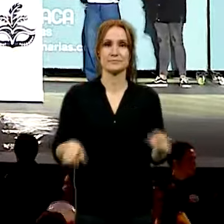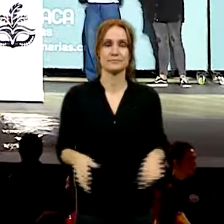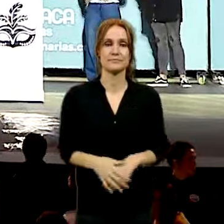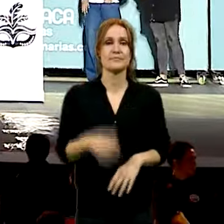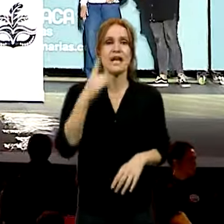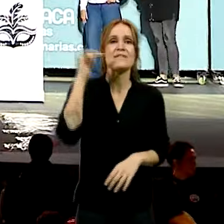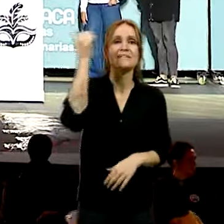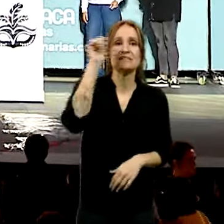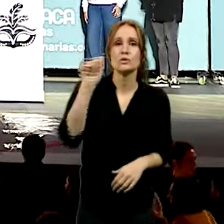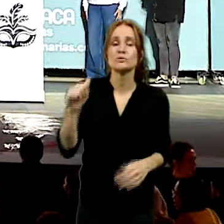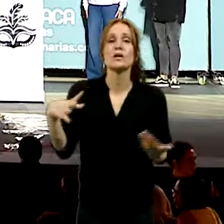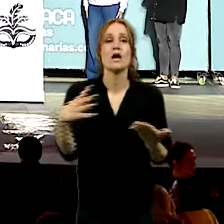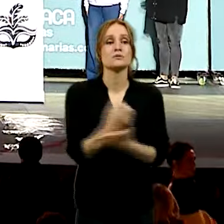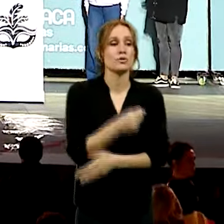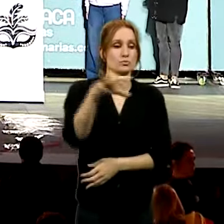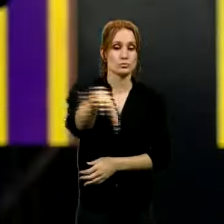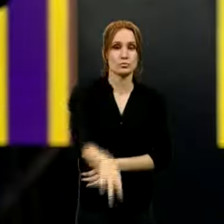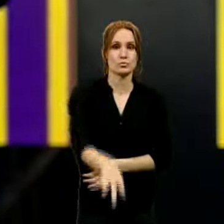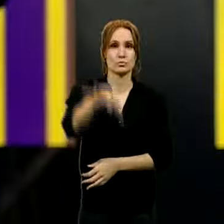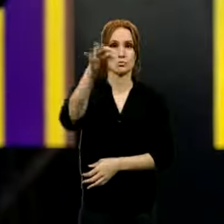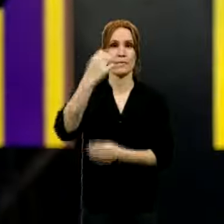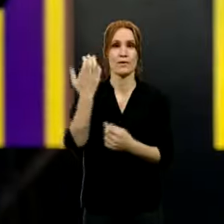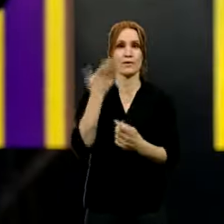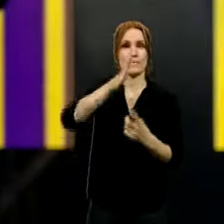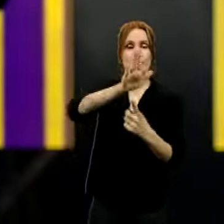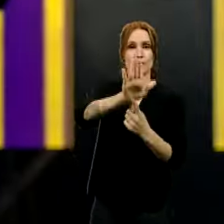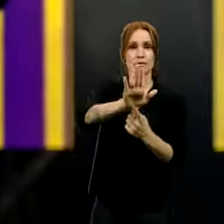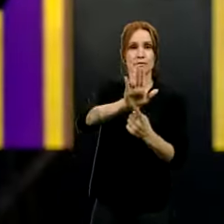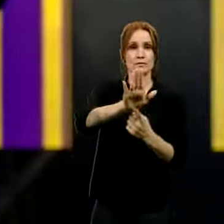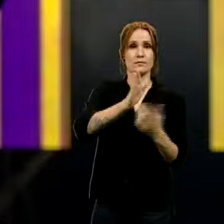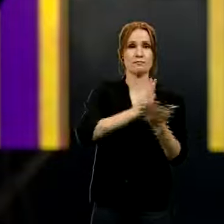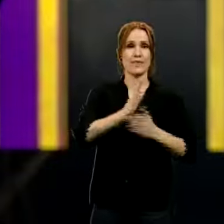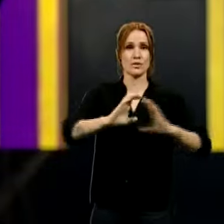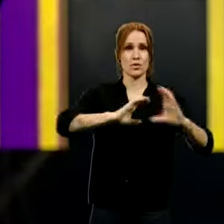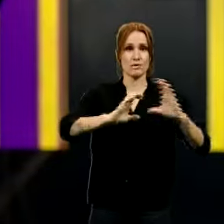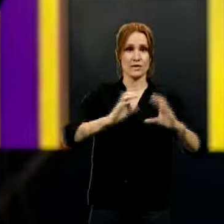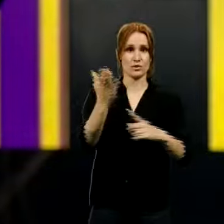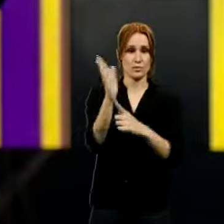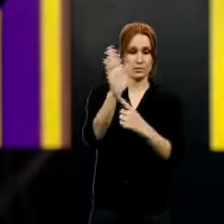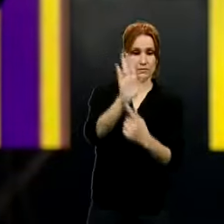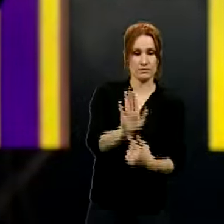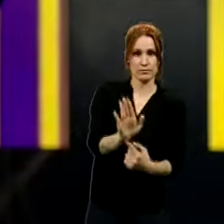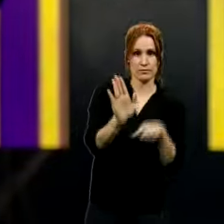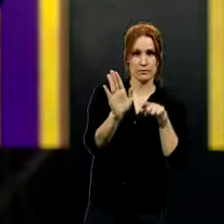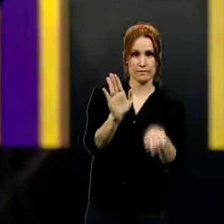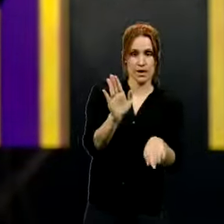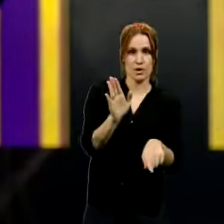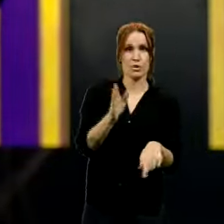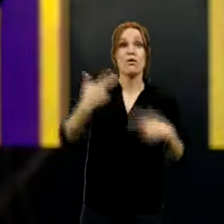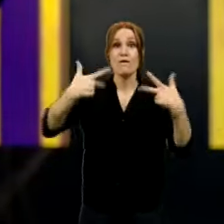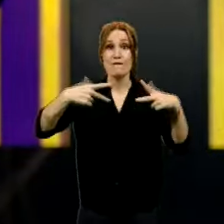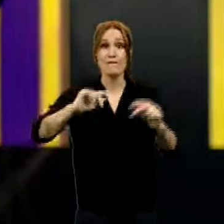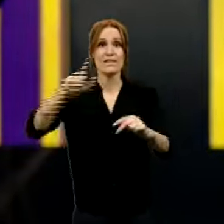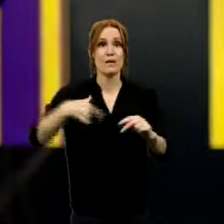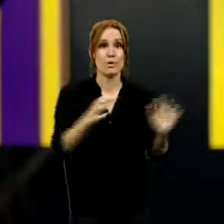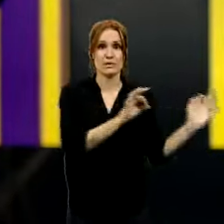Chicos, a todos. Hay que coger el número y lo enseñamos a la prensa aquí debajo, ¿vale? Ahí delante, pero debajo. Cuando terminemos nos colocamos en el orden.